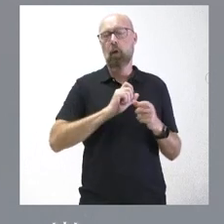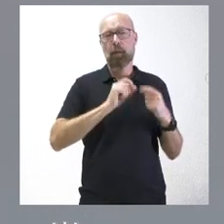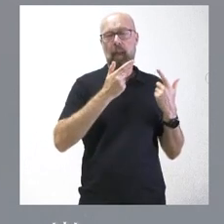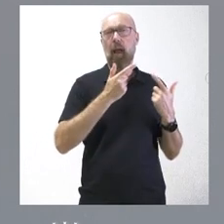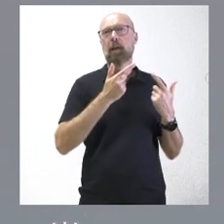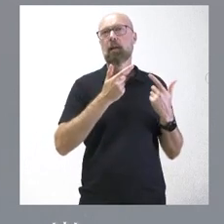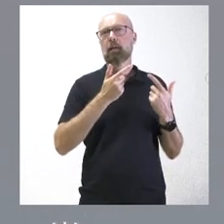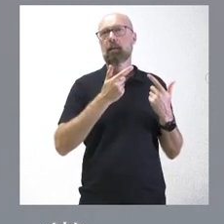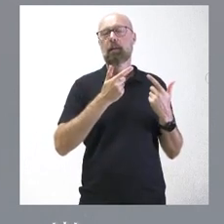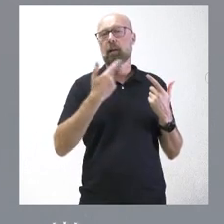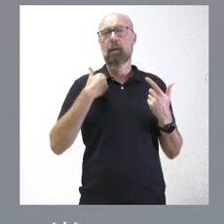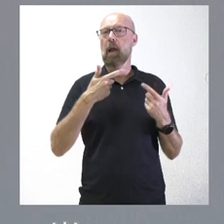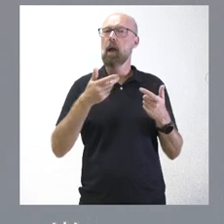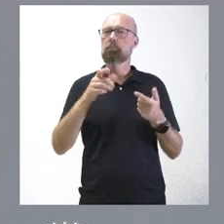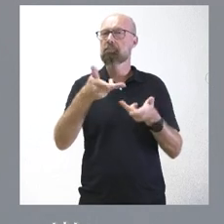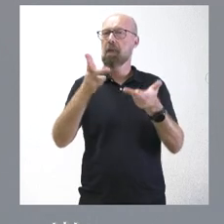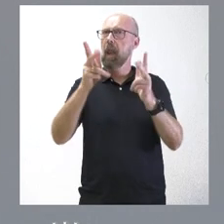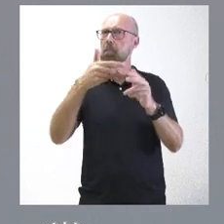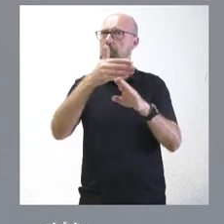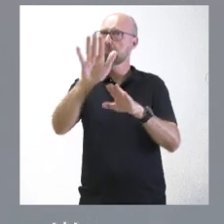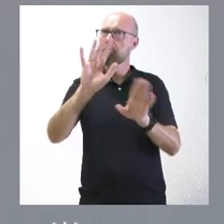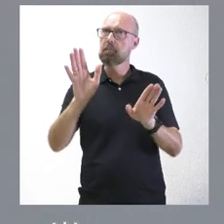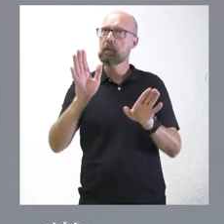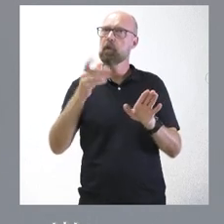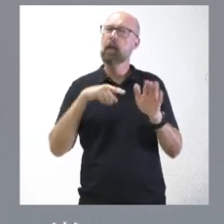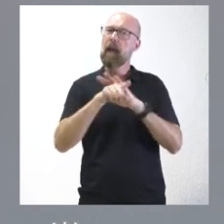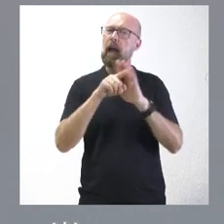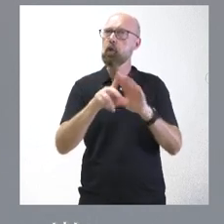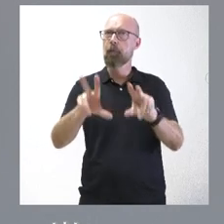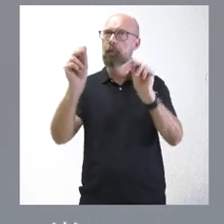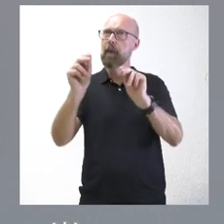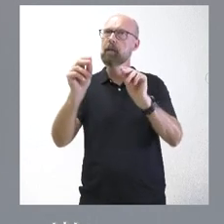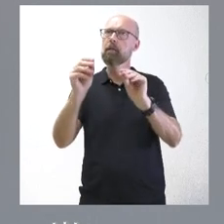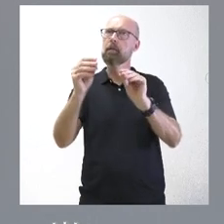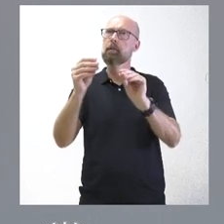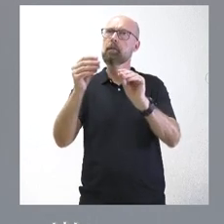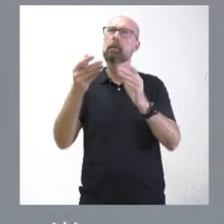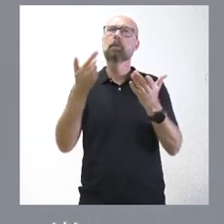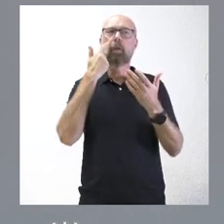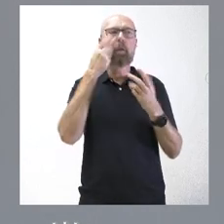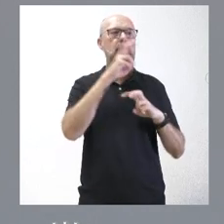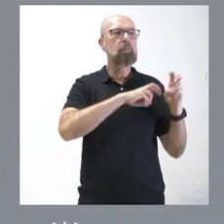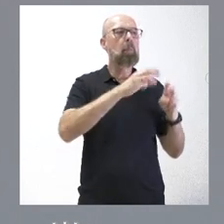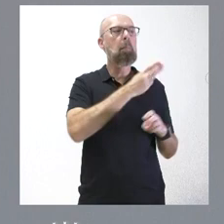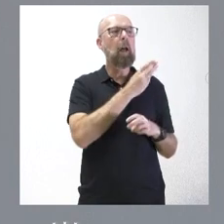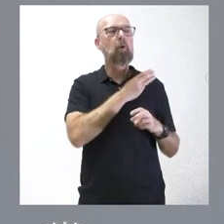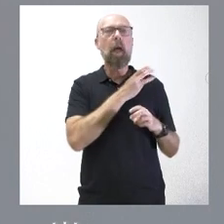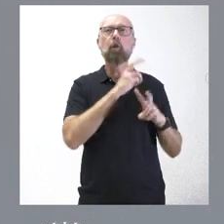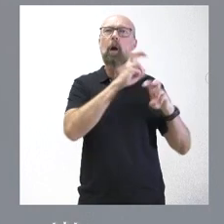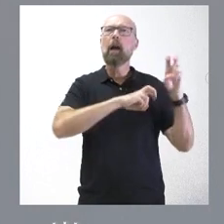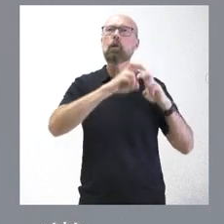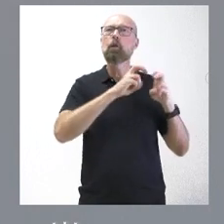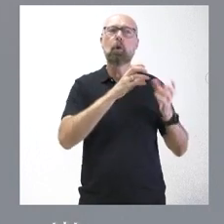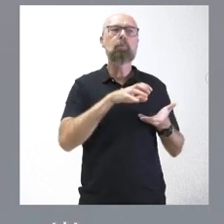encomienda que se otorgó desde todo estudio final en barceanos y será realizada a través del patronato en la